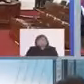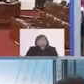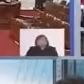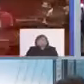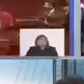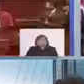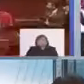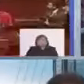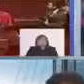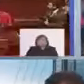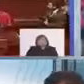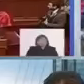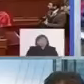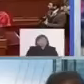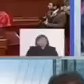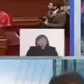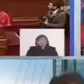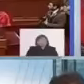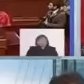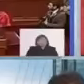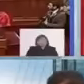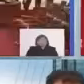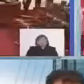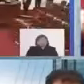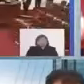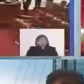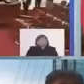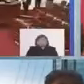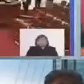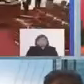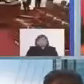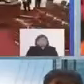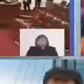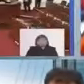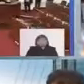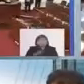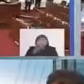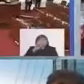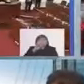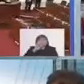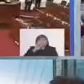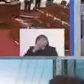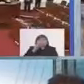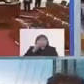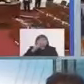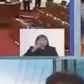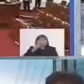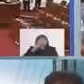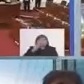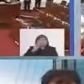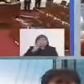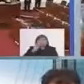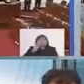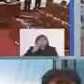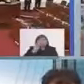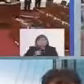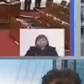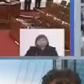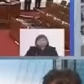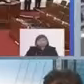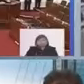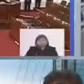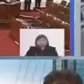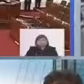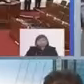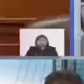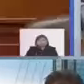eso está investigando la justicia. Hay conmoción, consternación política además. Jalil ha instruido una investigación transparente, no quiere que haya margen